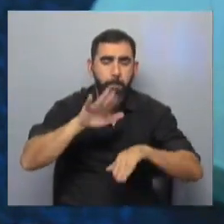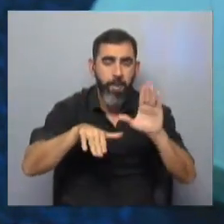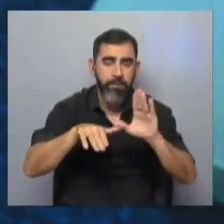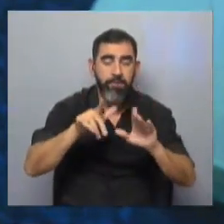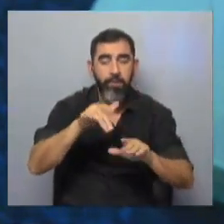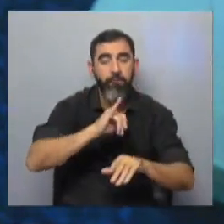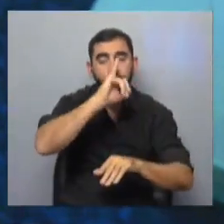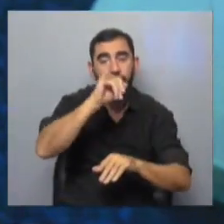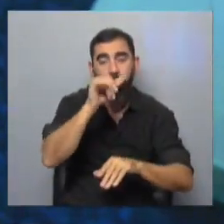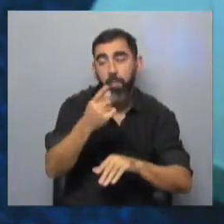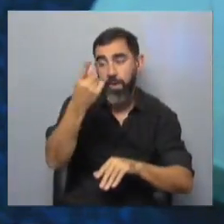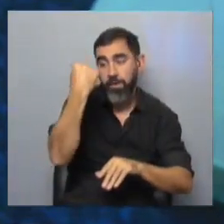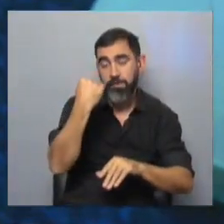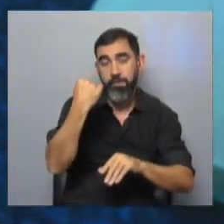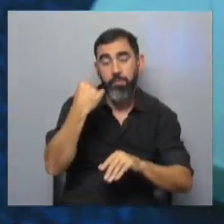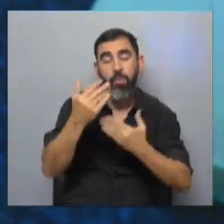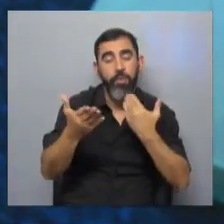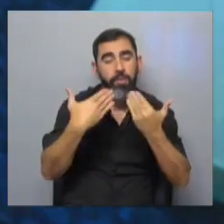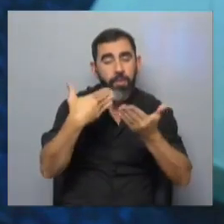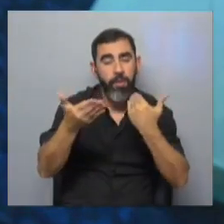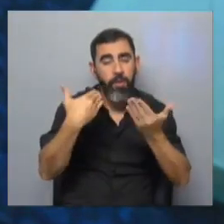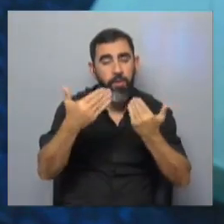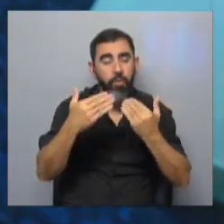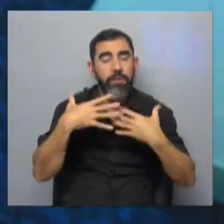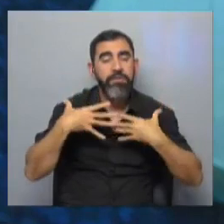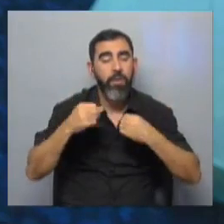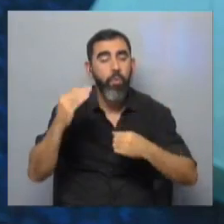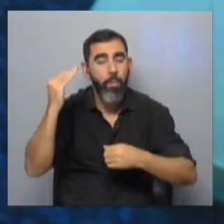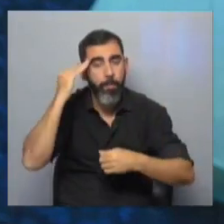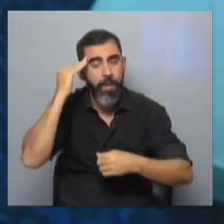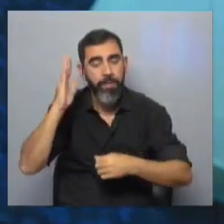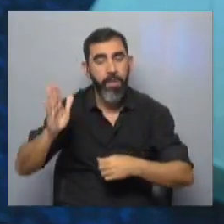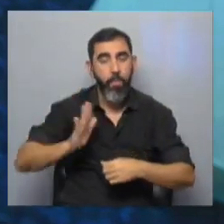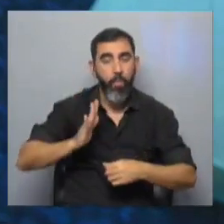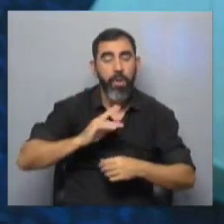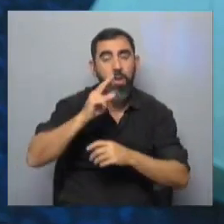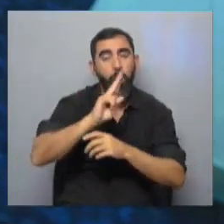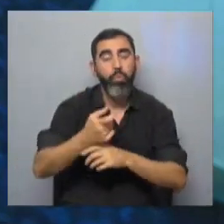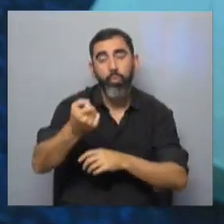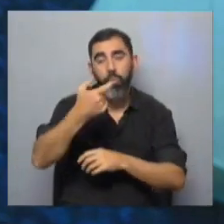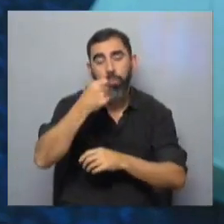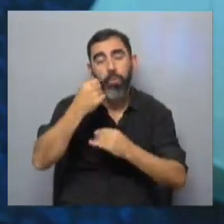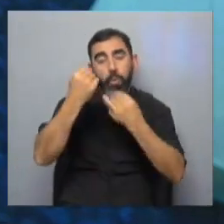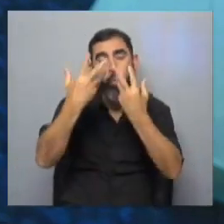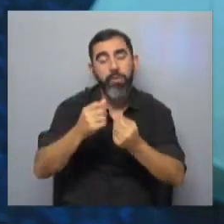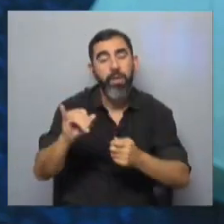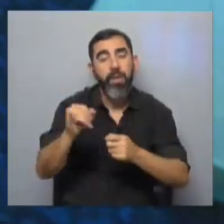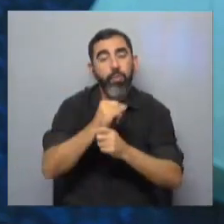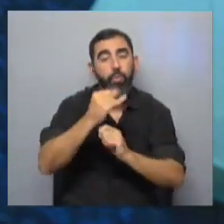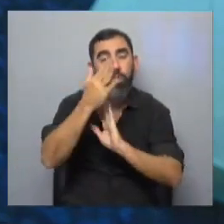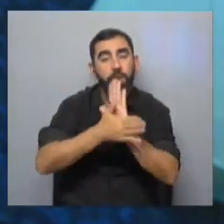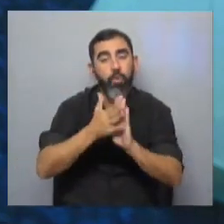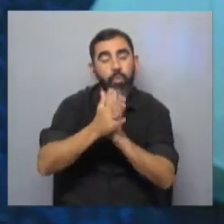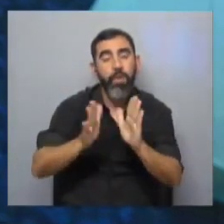Así se informó ayer en el marco del conversatorio llamado Salud Mental de Mujeres y Uso de Psicofármacos organizado por el Instituto Nacional de